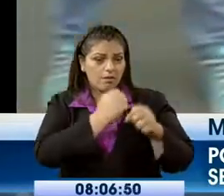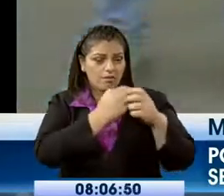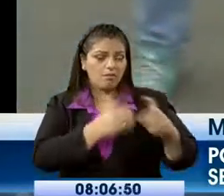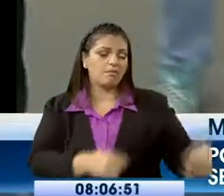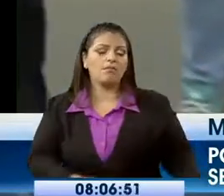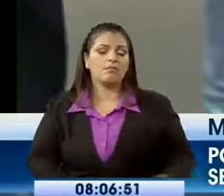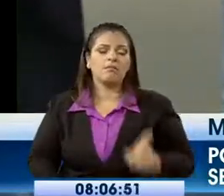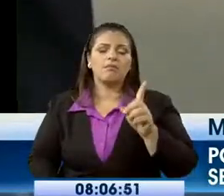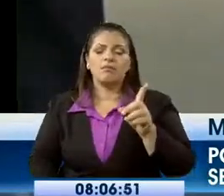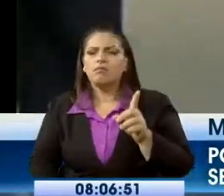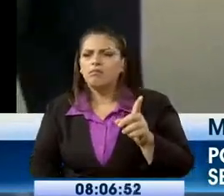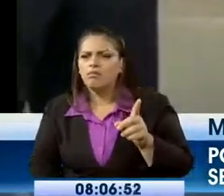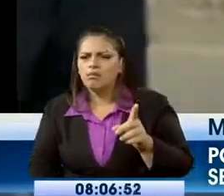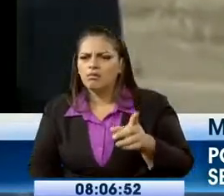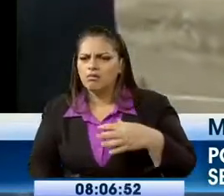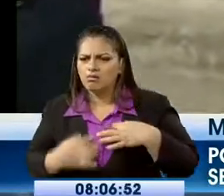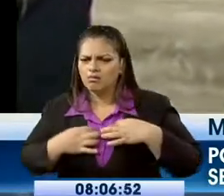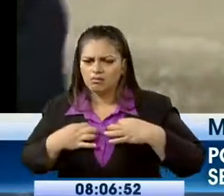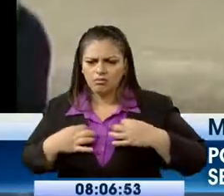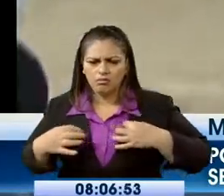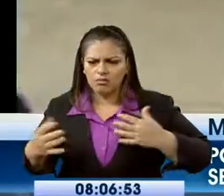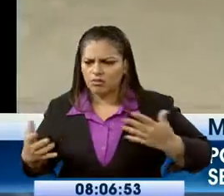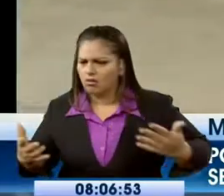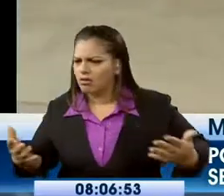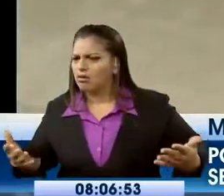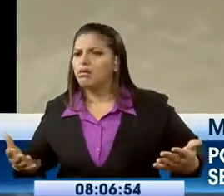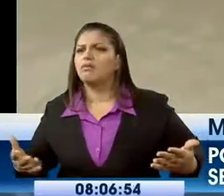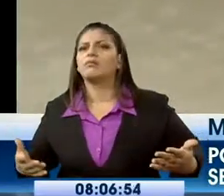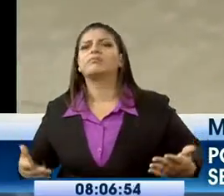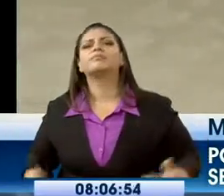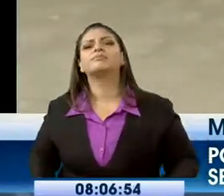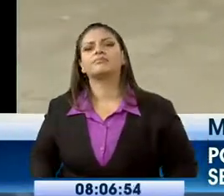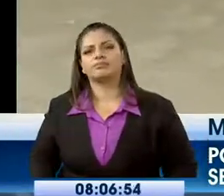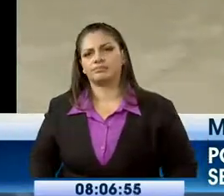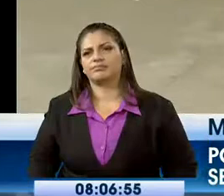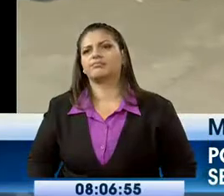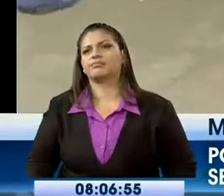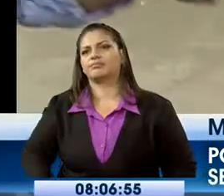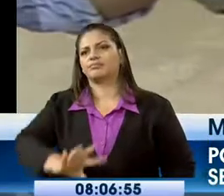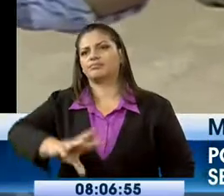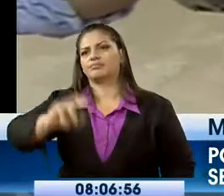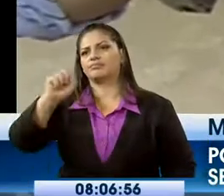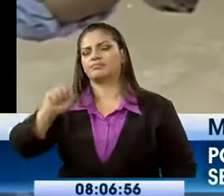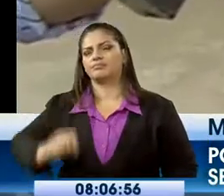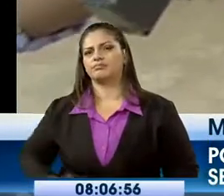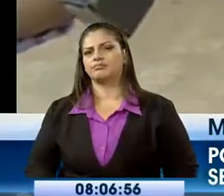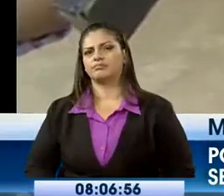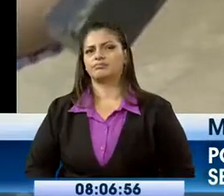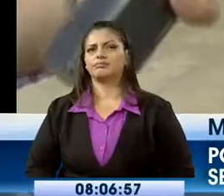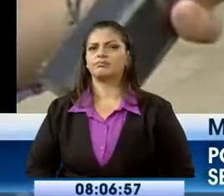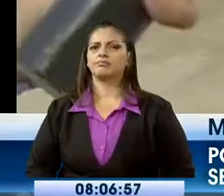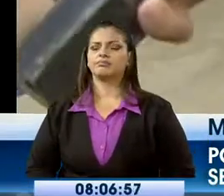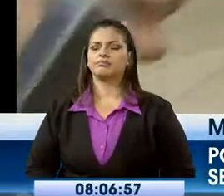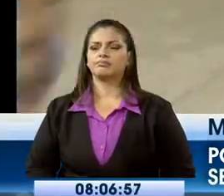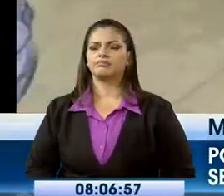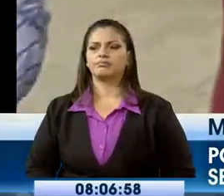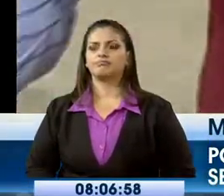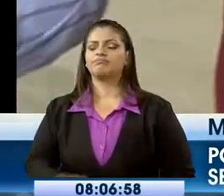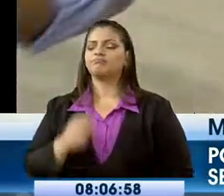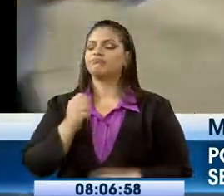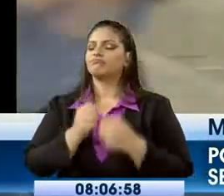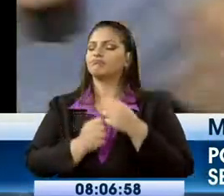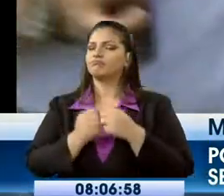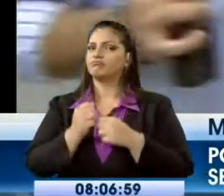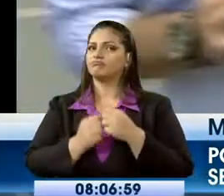sino que por la ventana le han sacado la ropa. ¿Un problema para usted eso? Claro, eso. ¿Tiene más seguridad de pronto por acá? Claro, sí. Bien, bueno, esa